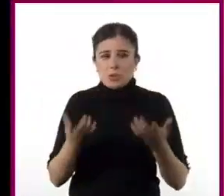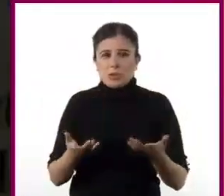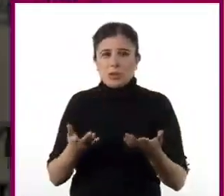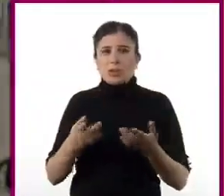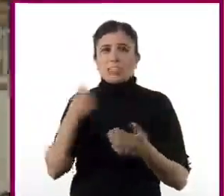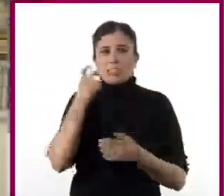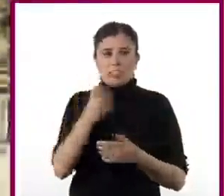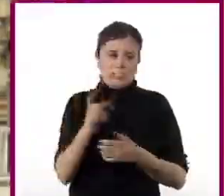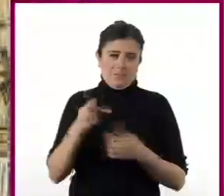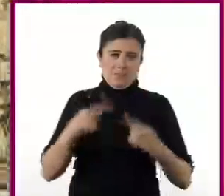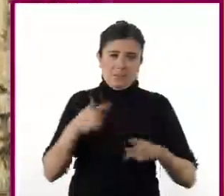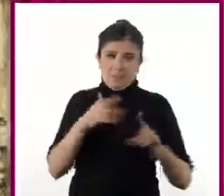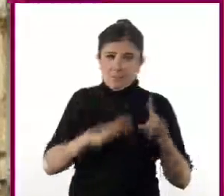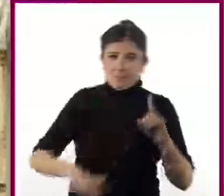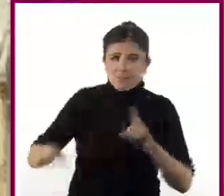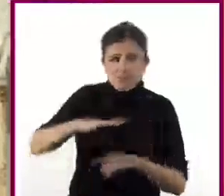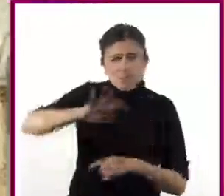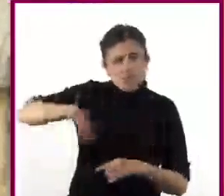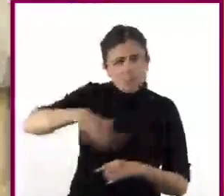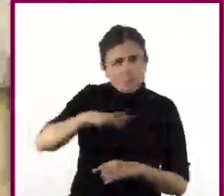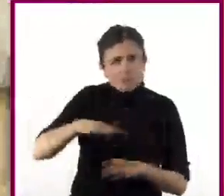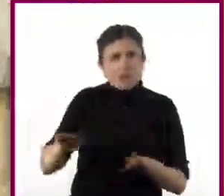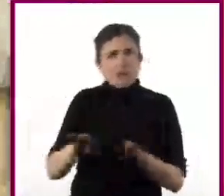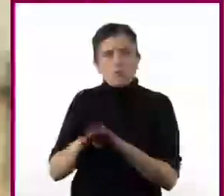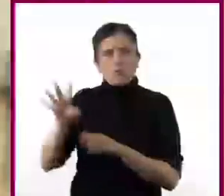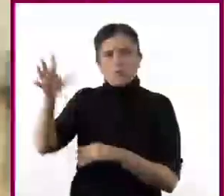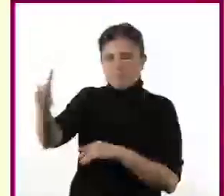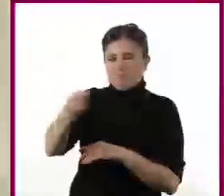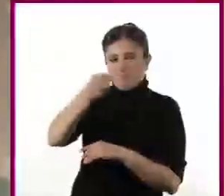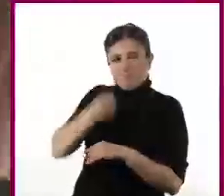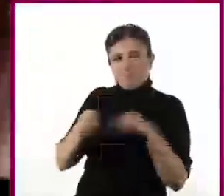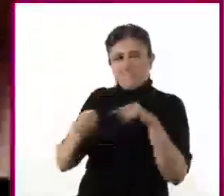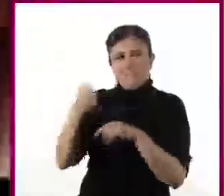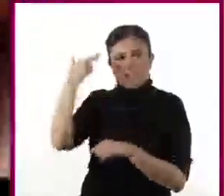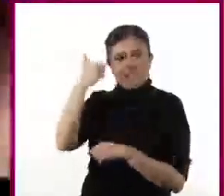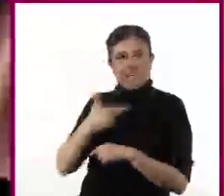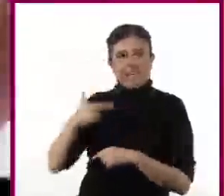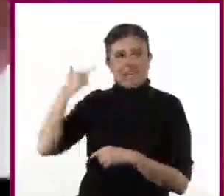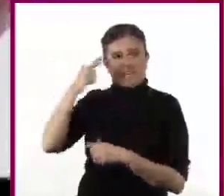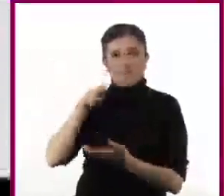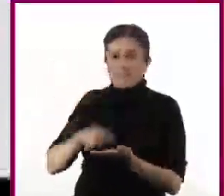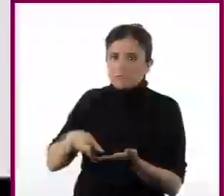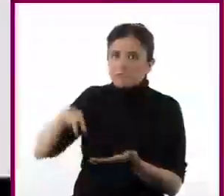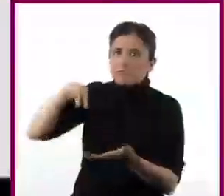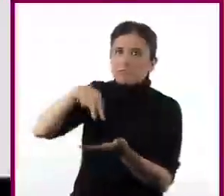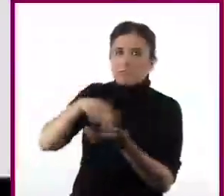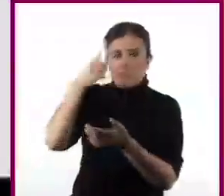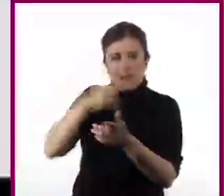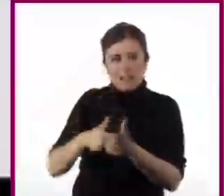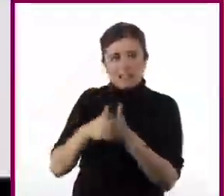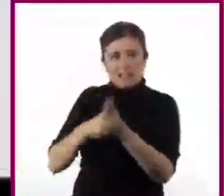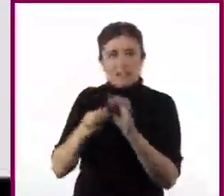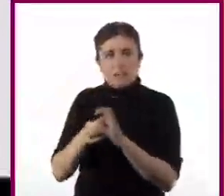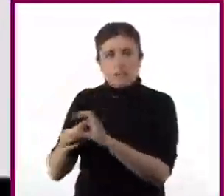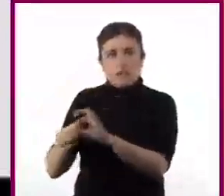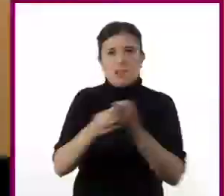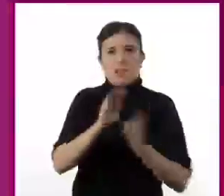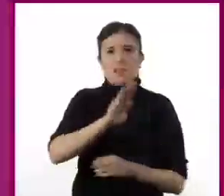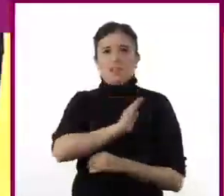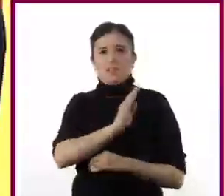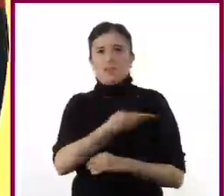espontáneamente las poblaciones buscan jurar la figura del rey y preservar la unidad